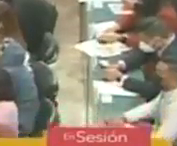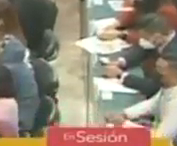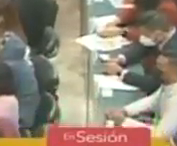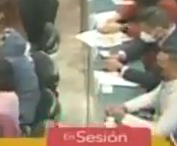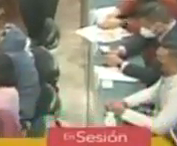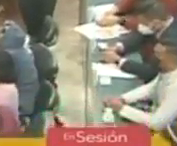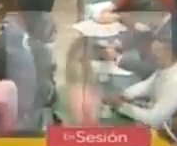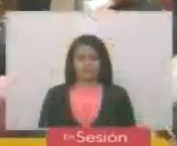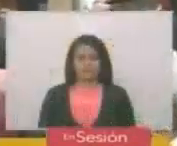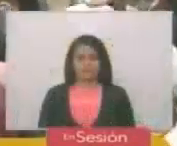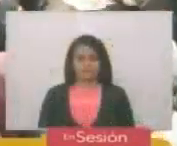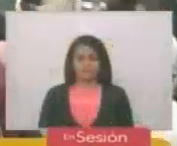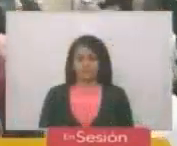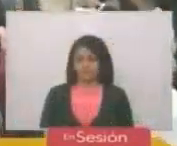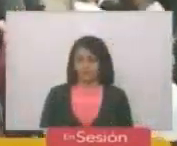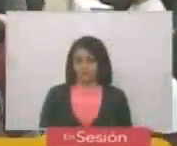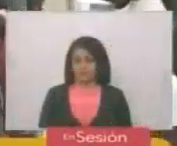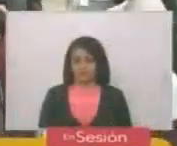no?